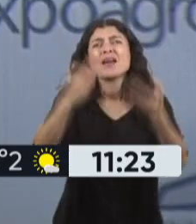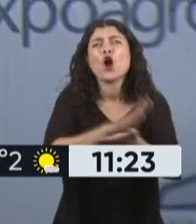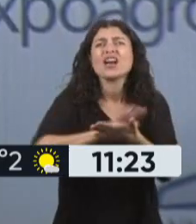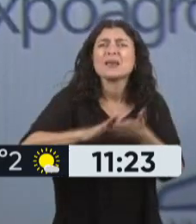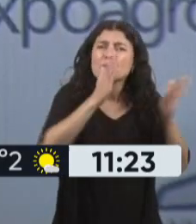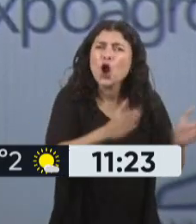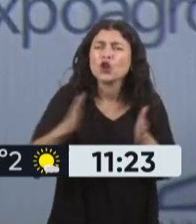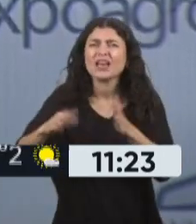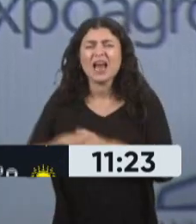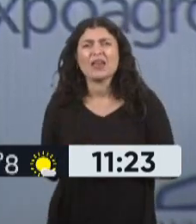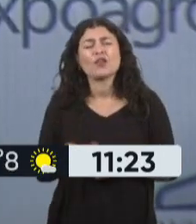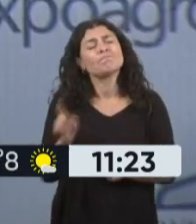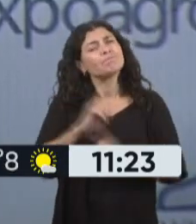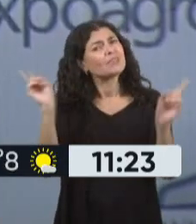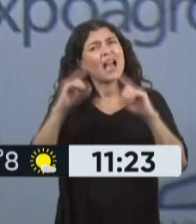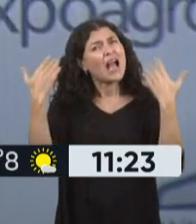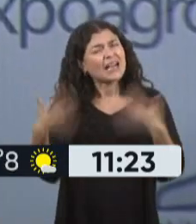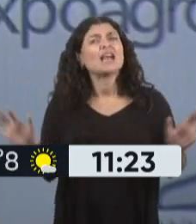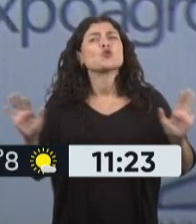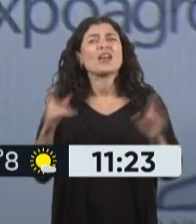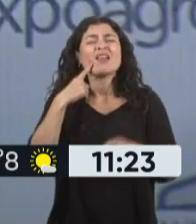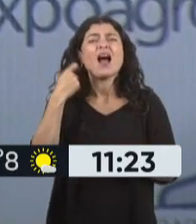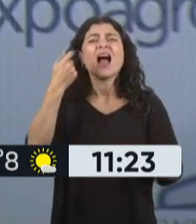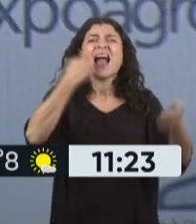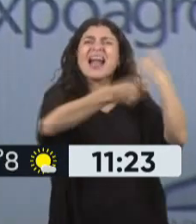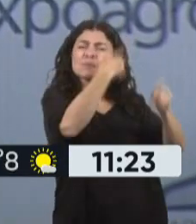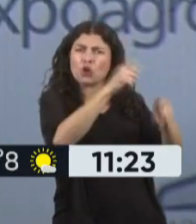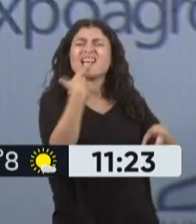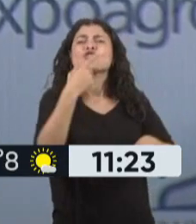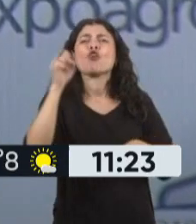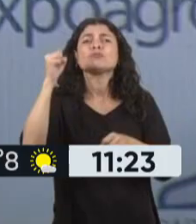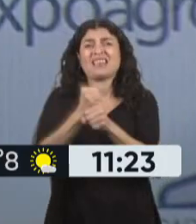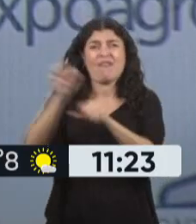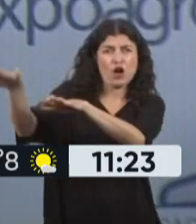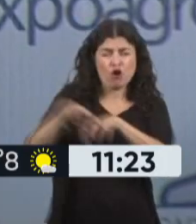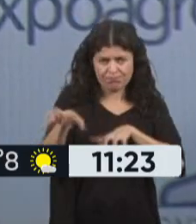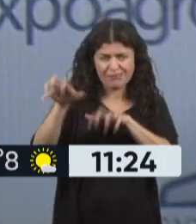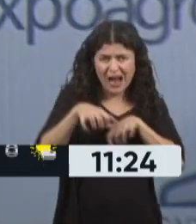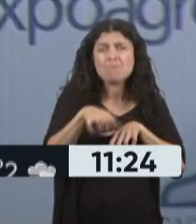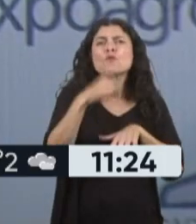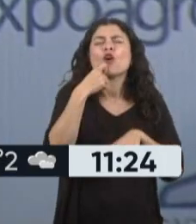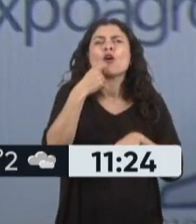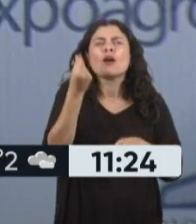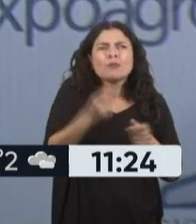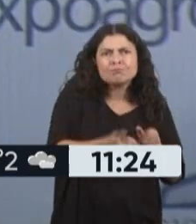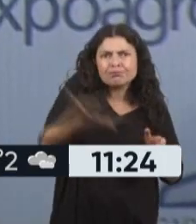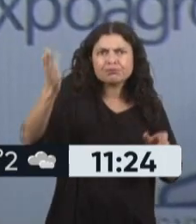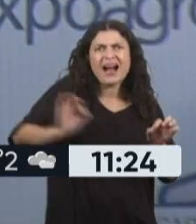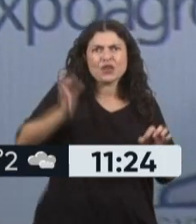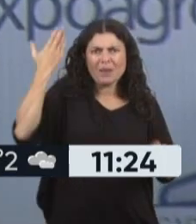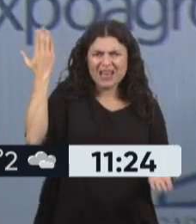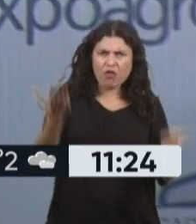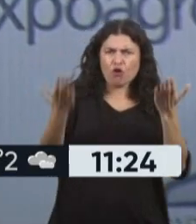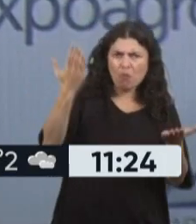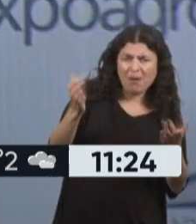Tampoco es por casualidad que las exportaciones agroindustriales hayan crecido un 56% en volumen y un 26% en facturación,